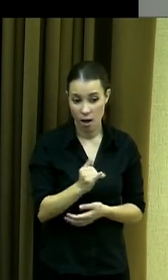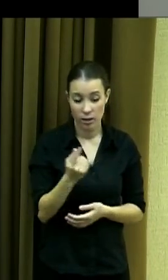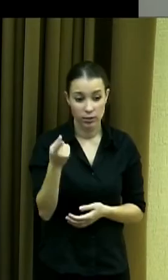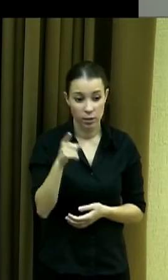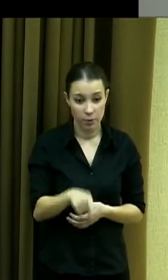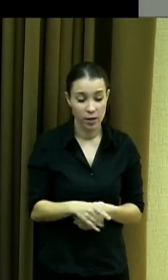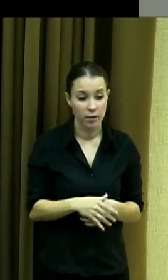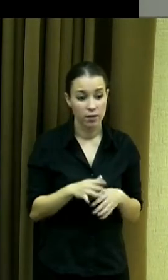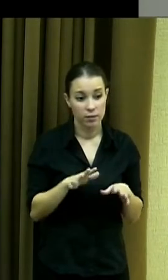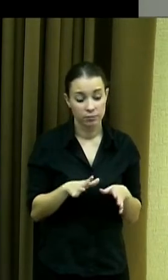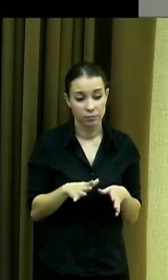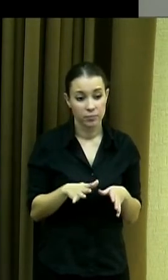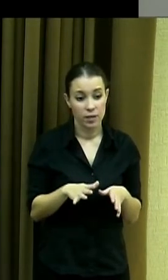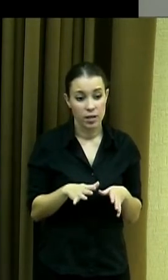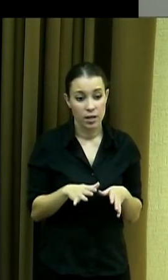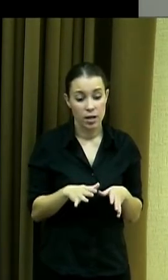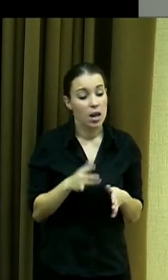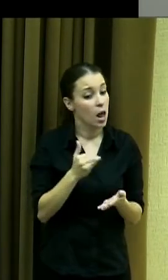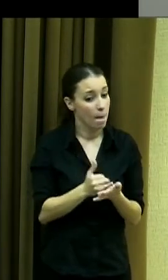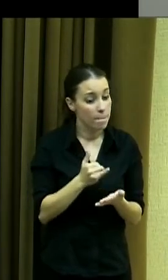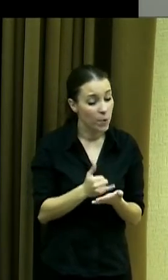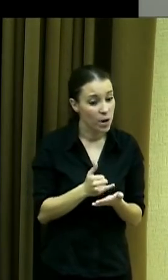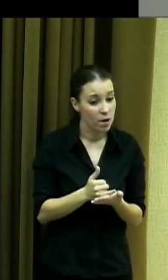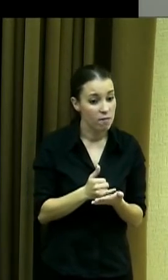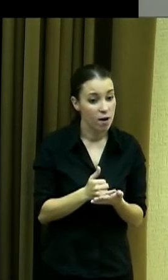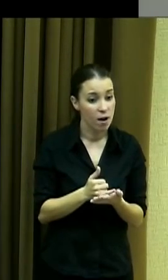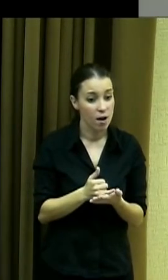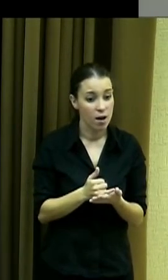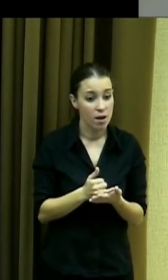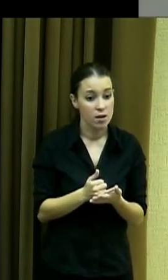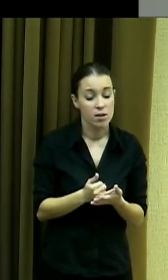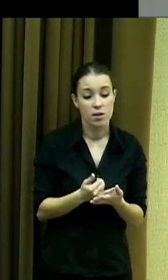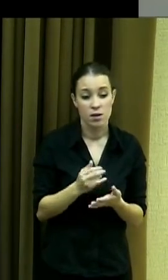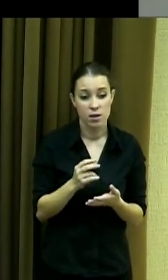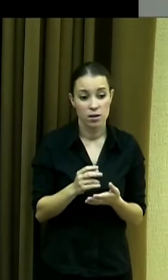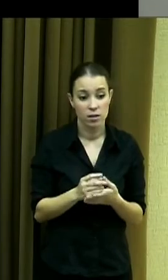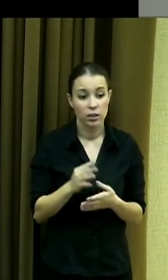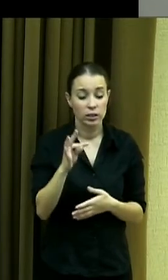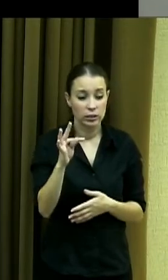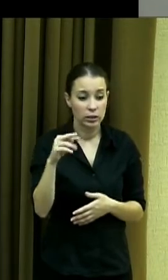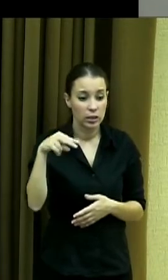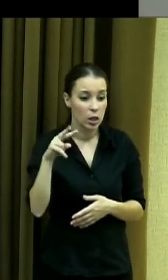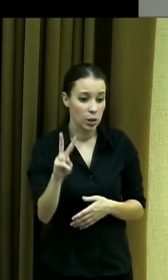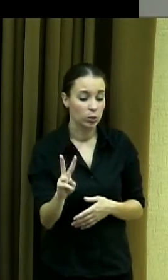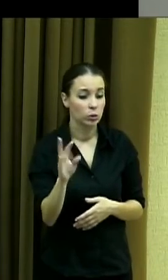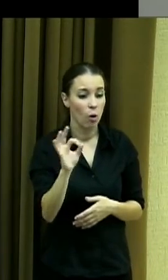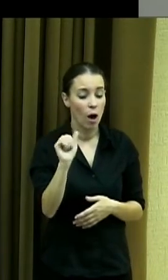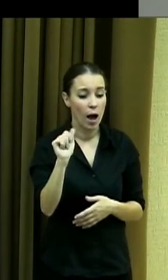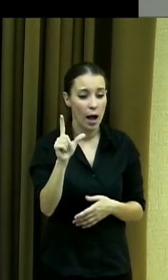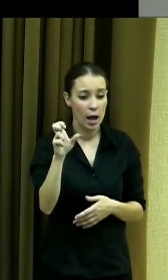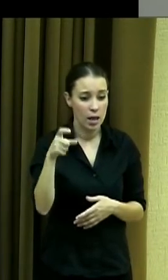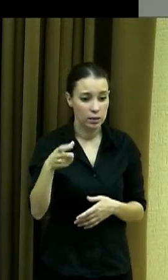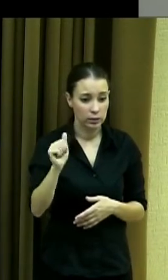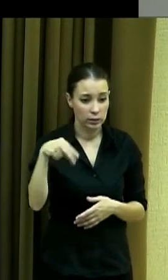tanta influencia verbal, como son pues las pruebas, la de matrices progresivas de Raven, el Tony II o el Alexander. Son pruebas libres